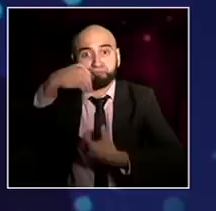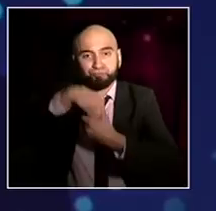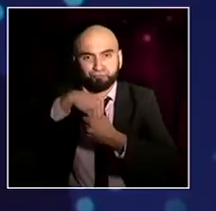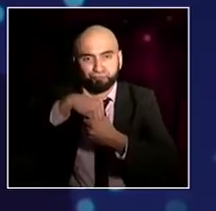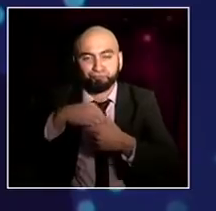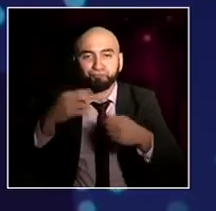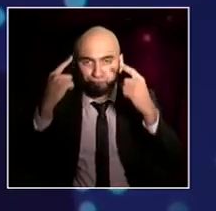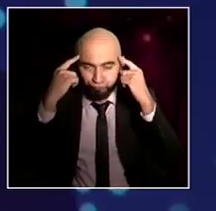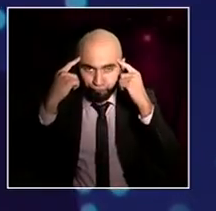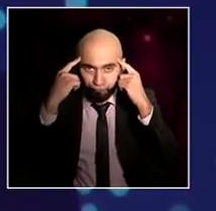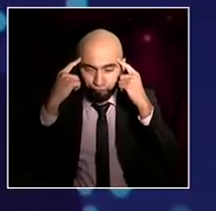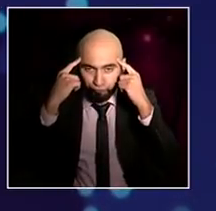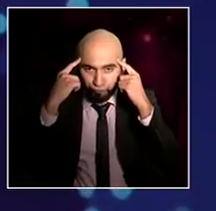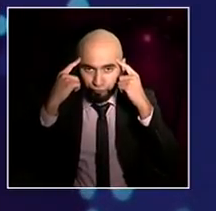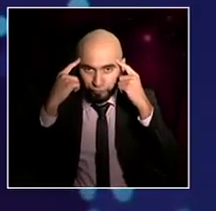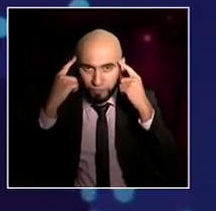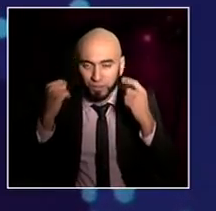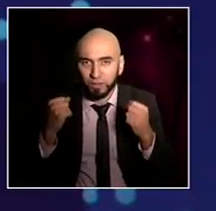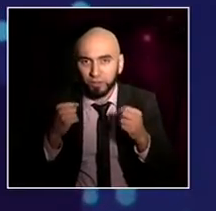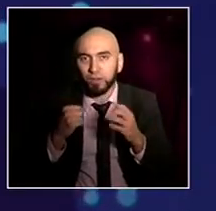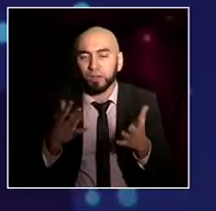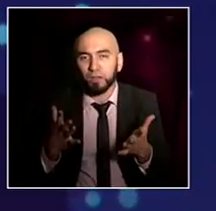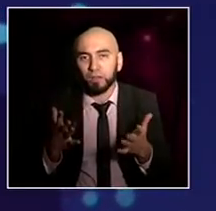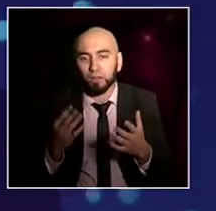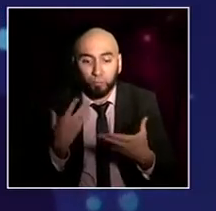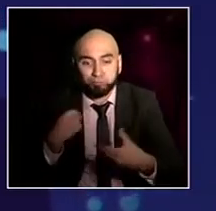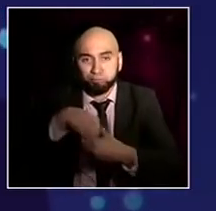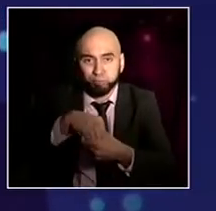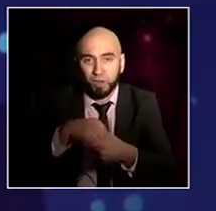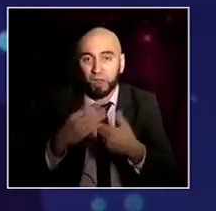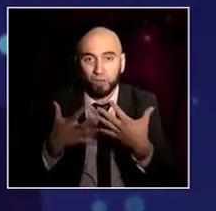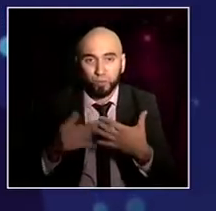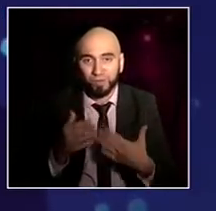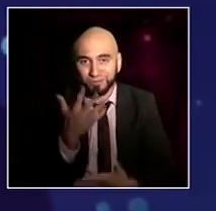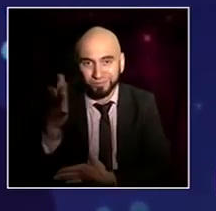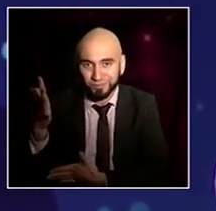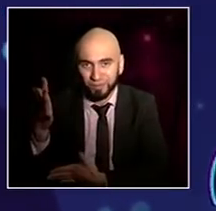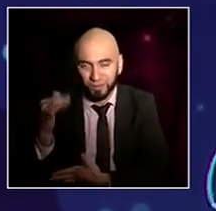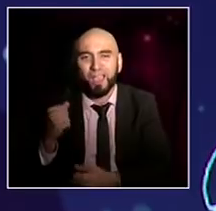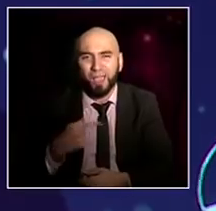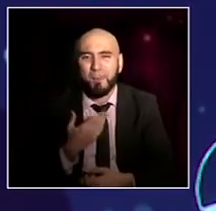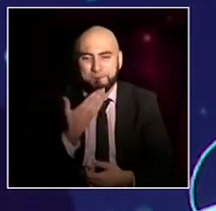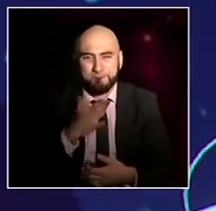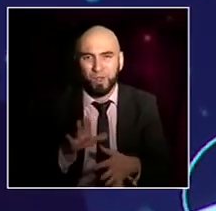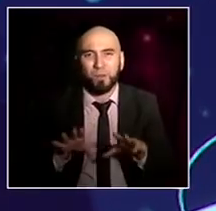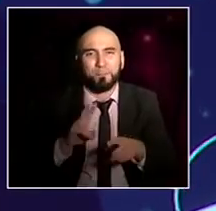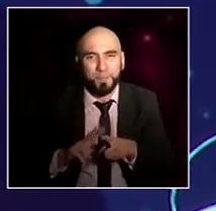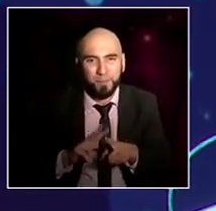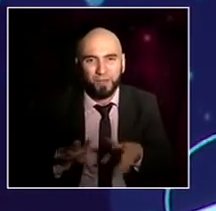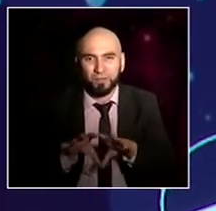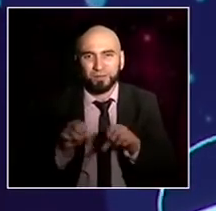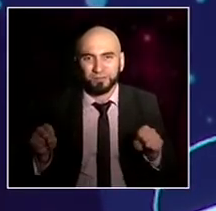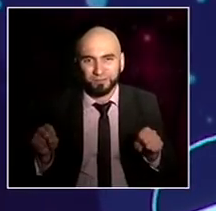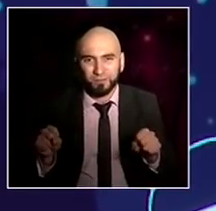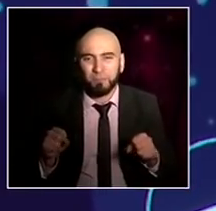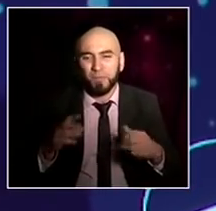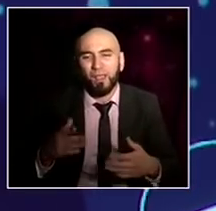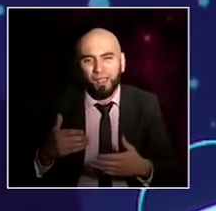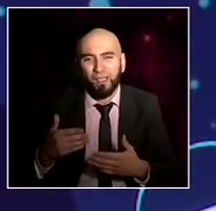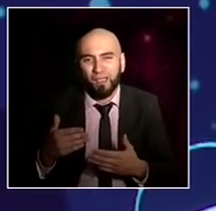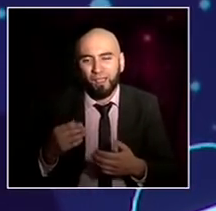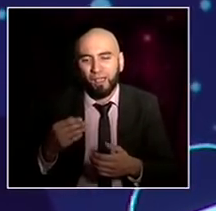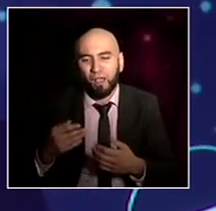parte aparte de la naturaleza, nos volvemos mucho mejor equipados para ser la especie que necesitamos ser, para asegurar